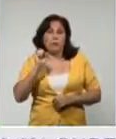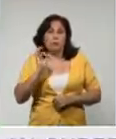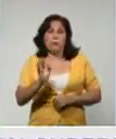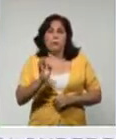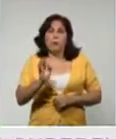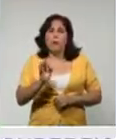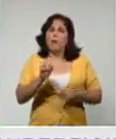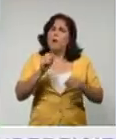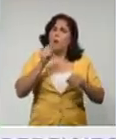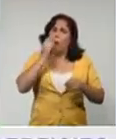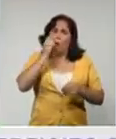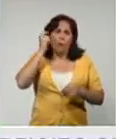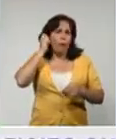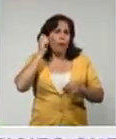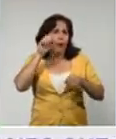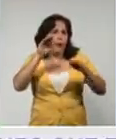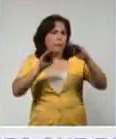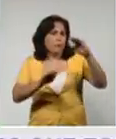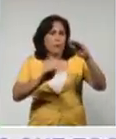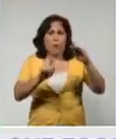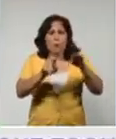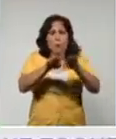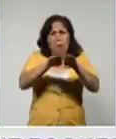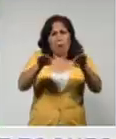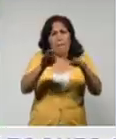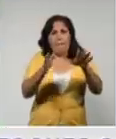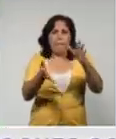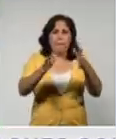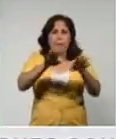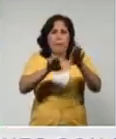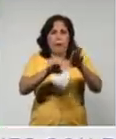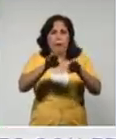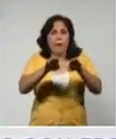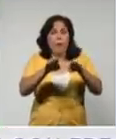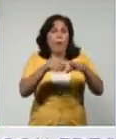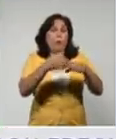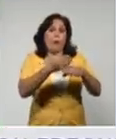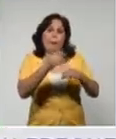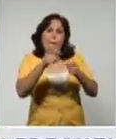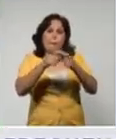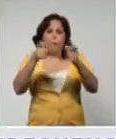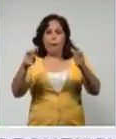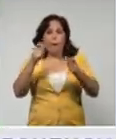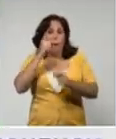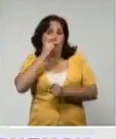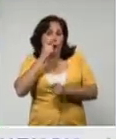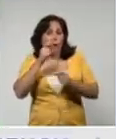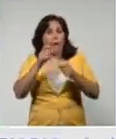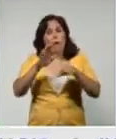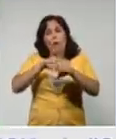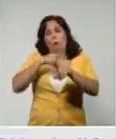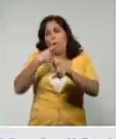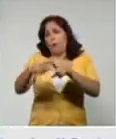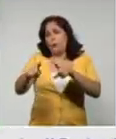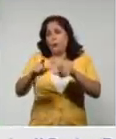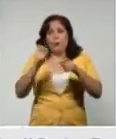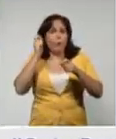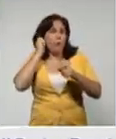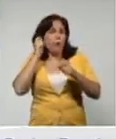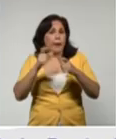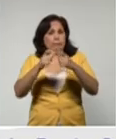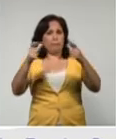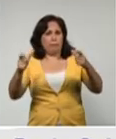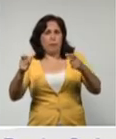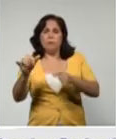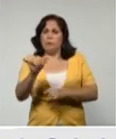producen diferencias en el acumulado, aunque hay días que hay un mayor número del sexo masculino y otro del sexo femenino.